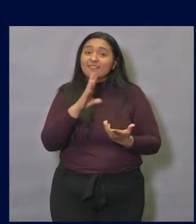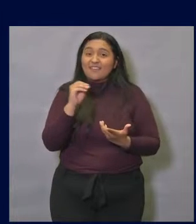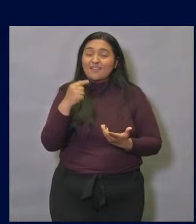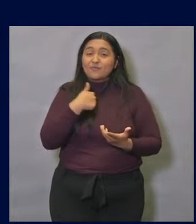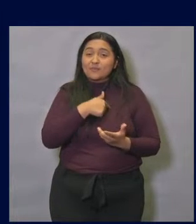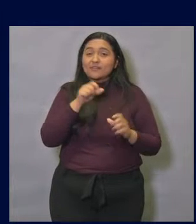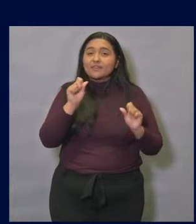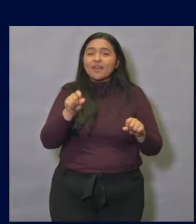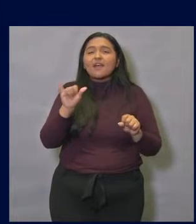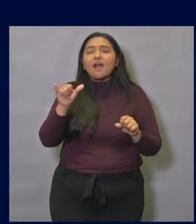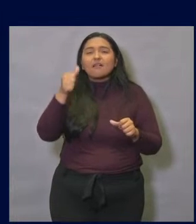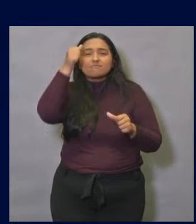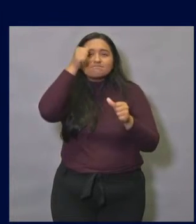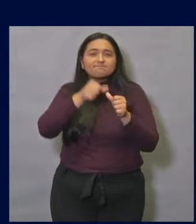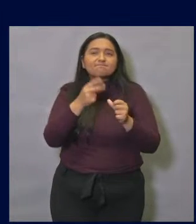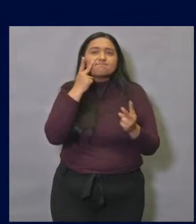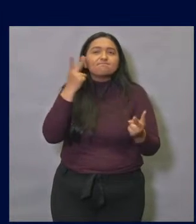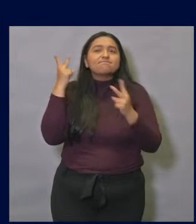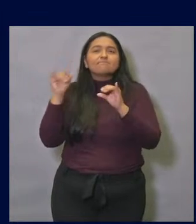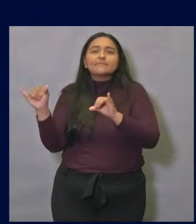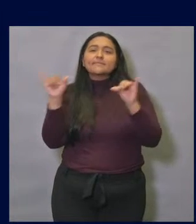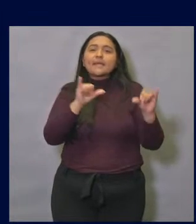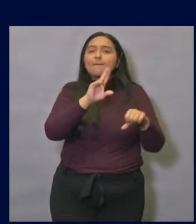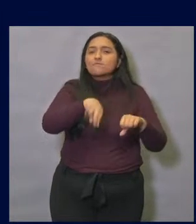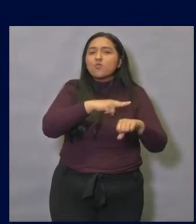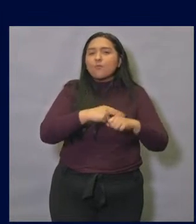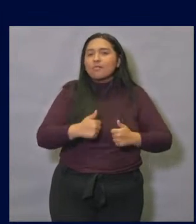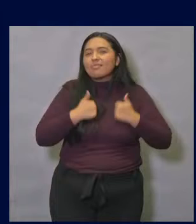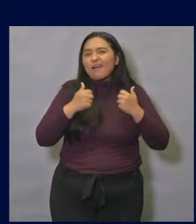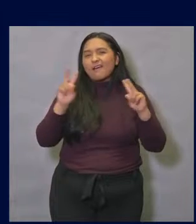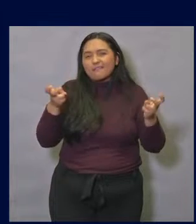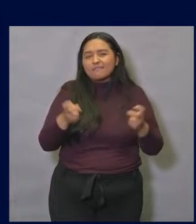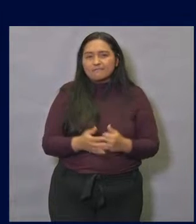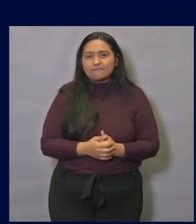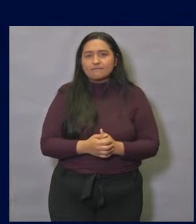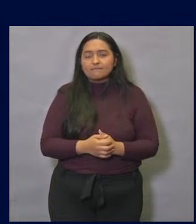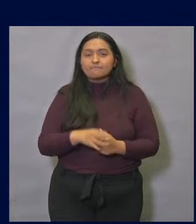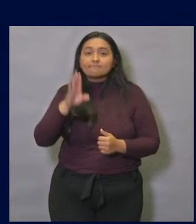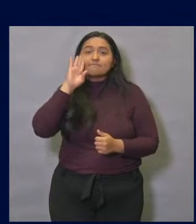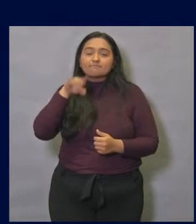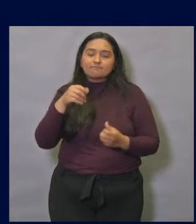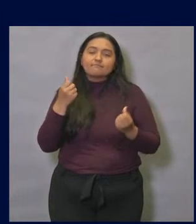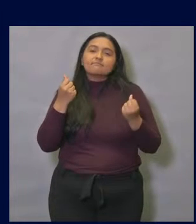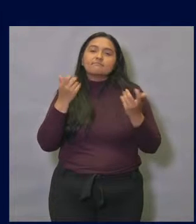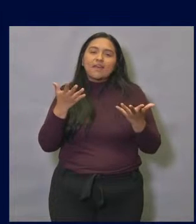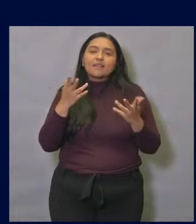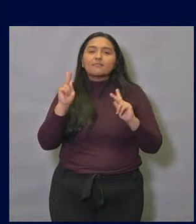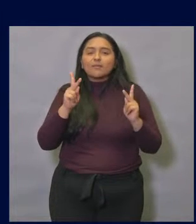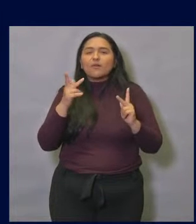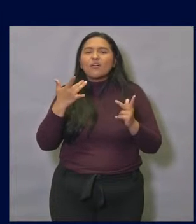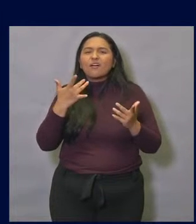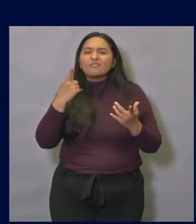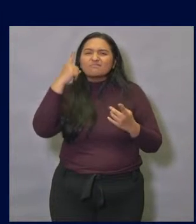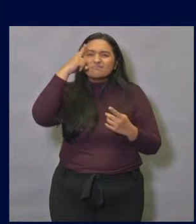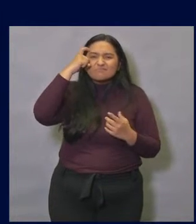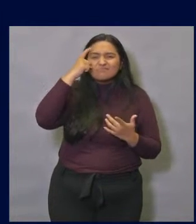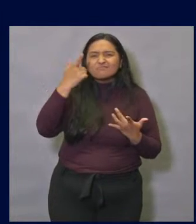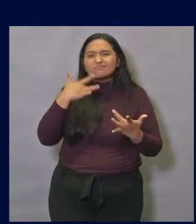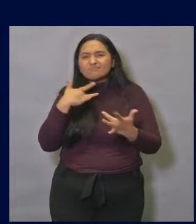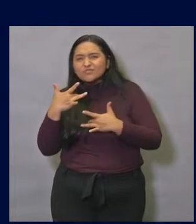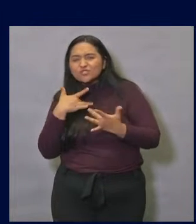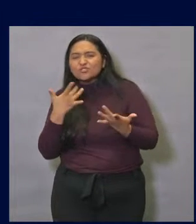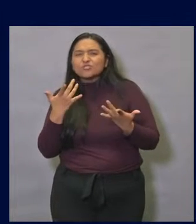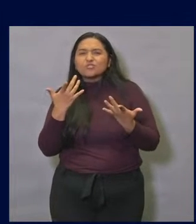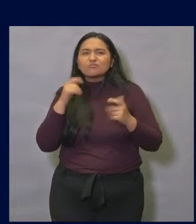recordar cómo era la vida normal. Sabemos que la gente todavía tiene muchas preguntas y queremos asegurarnos